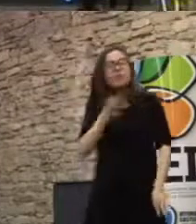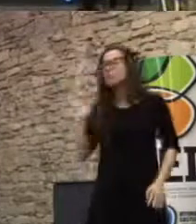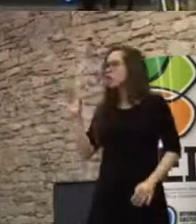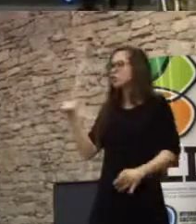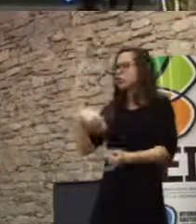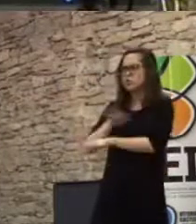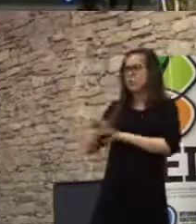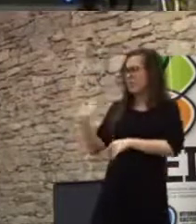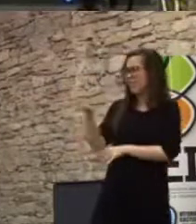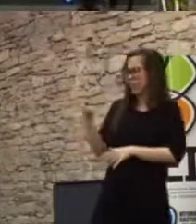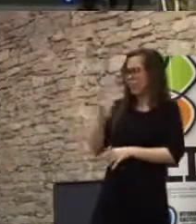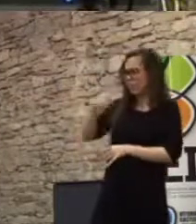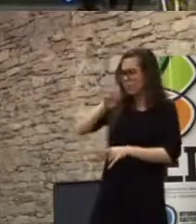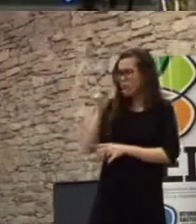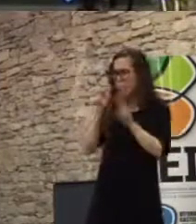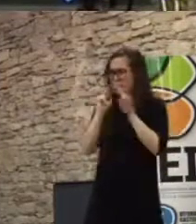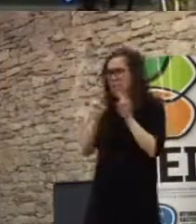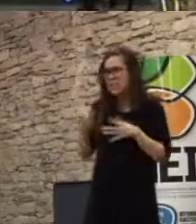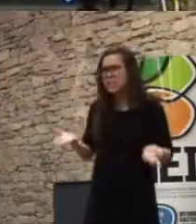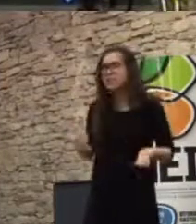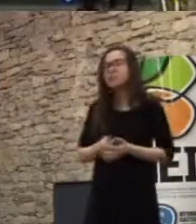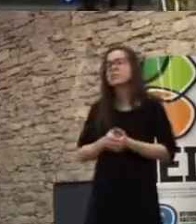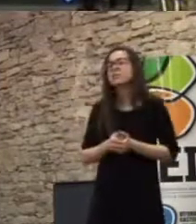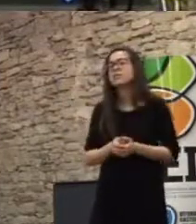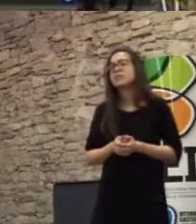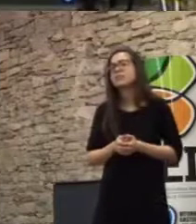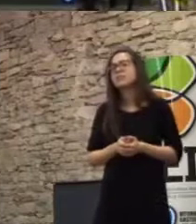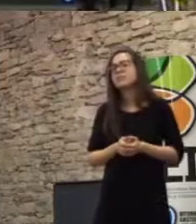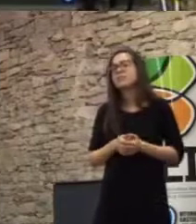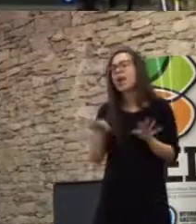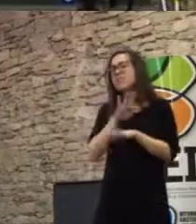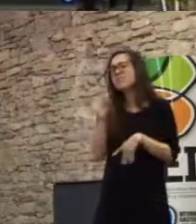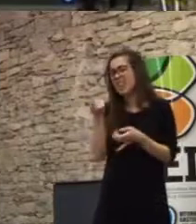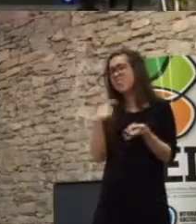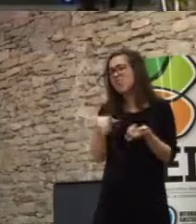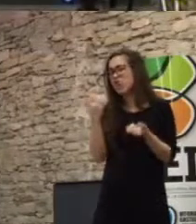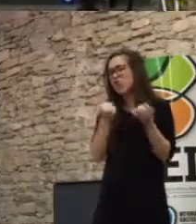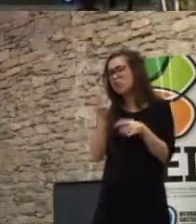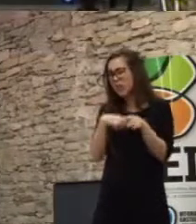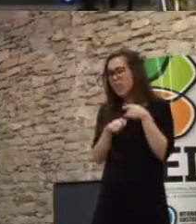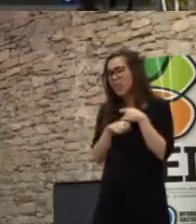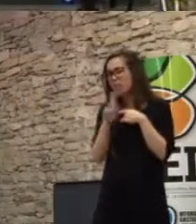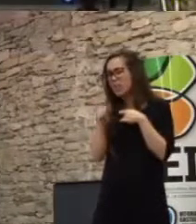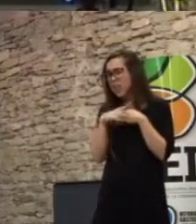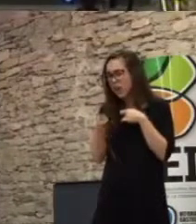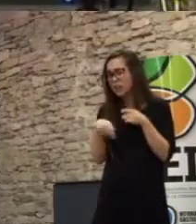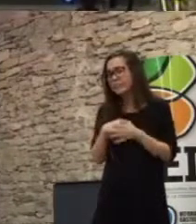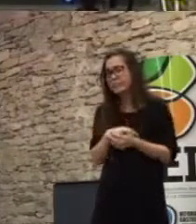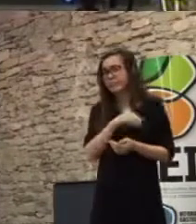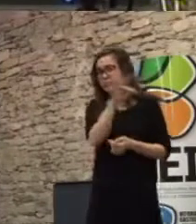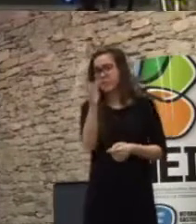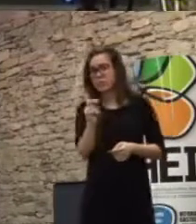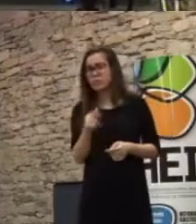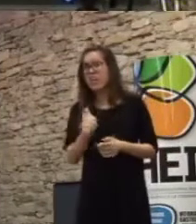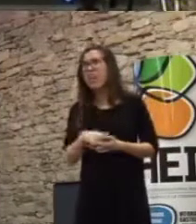cómo está aquí puesto en el motor cómo está dispuesto no sé qué le vendería el coche y más importante la está escuchando